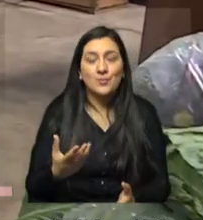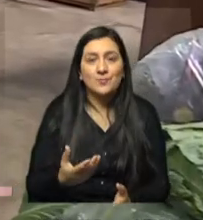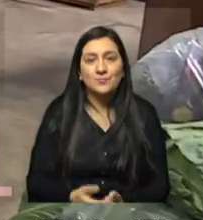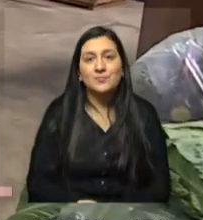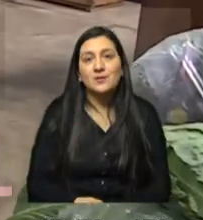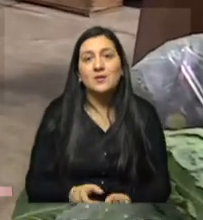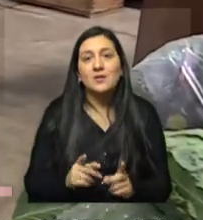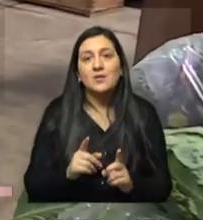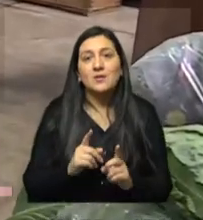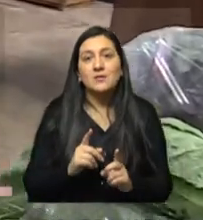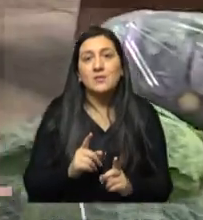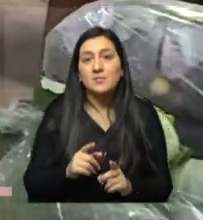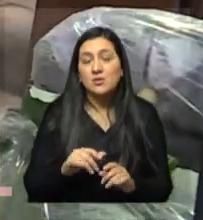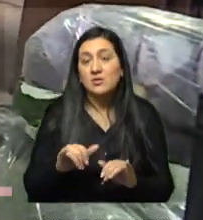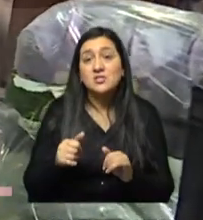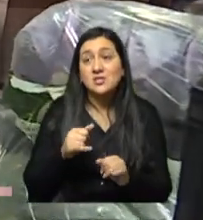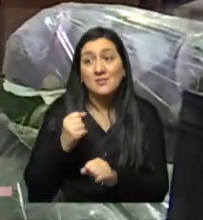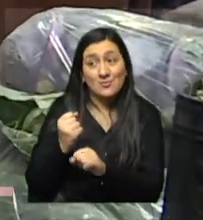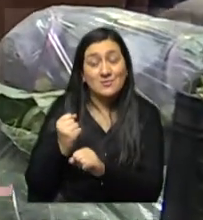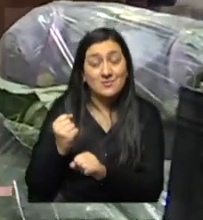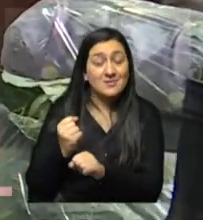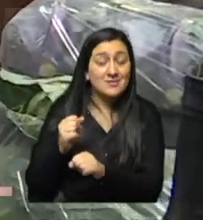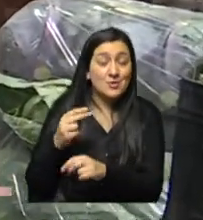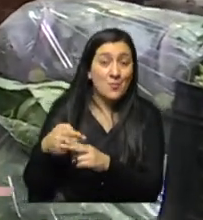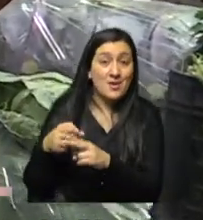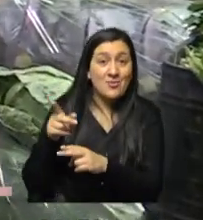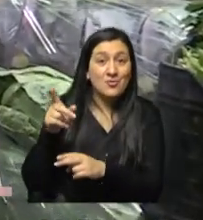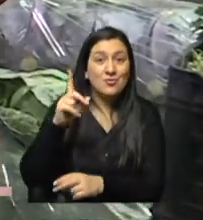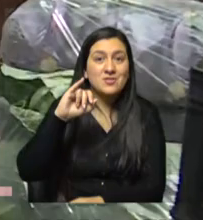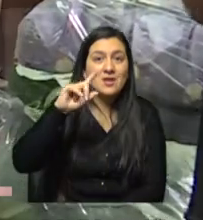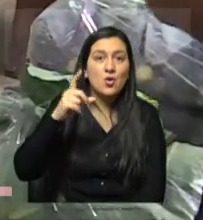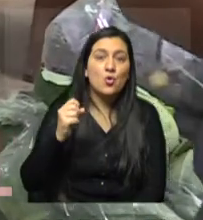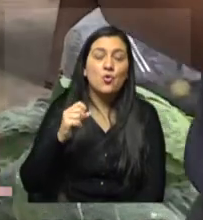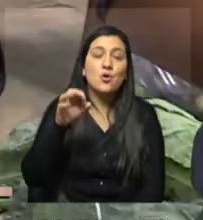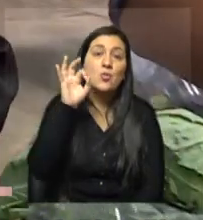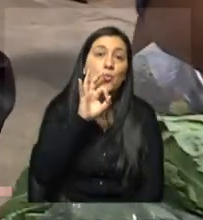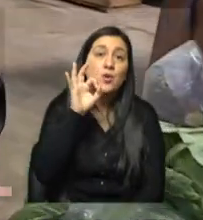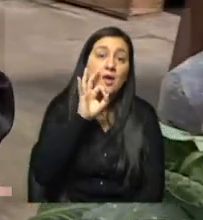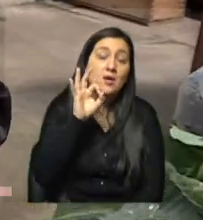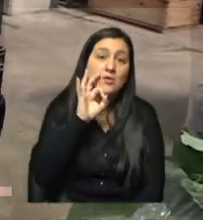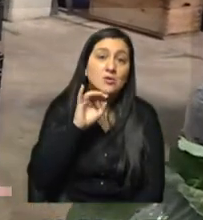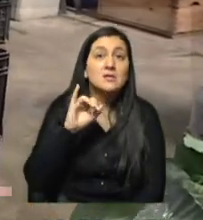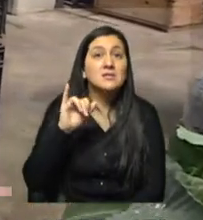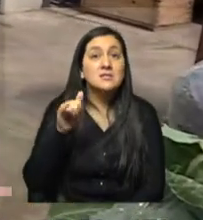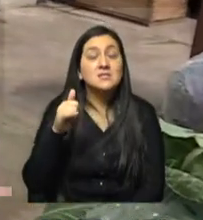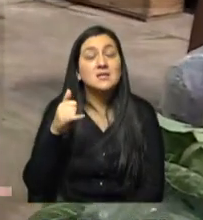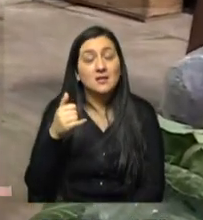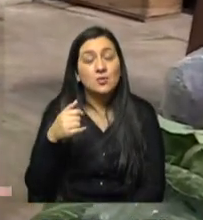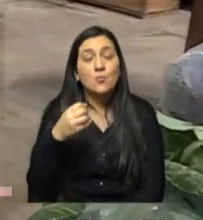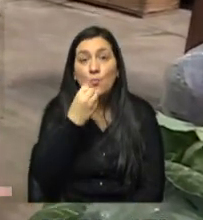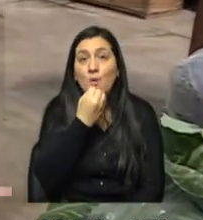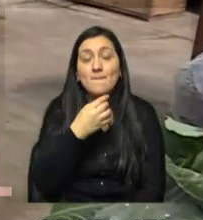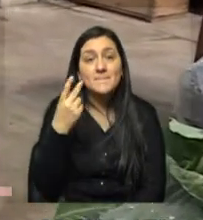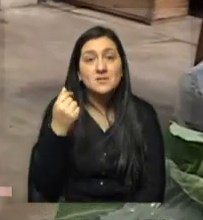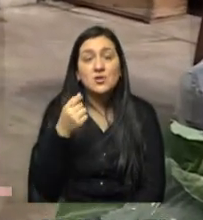poquito también, ya lo veníamos nombrando ahí con Diego, el tema del durazno, ya se está viniendo también con muy buena oferta. Bueno, la